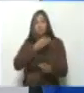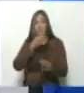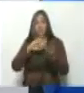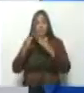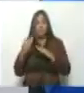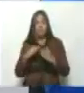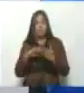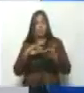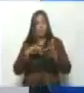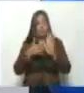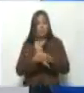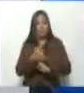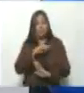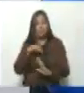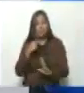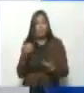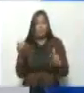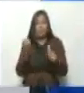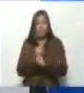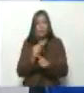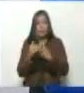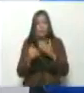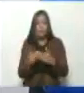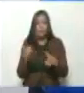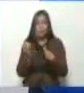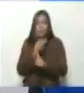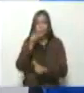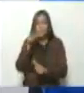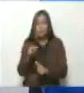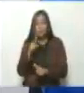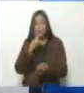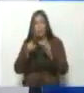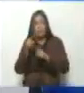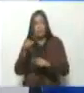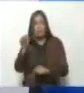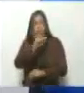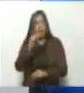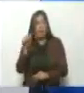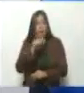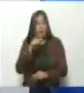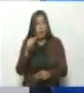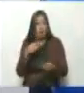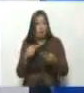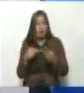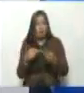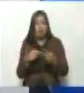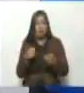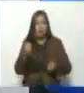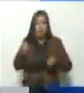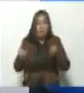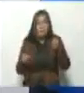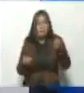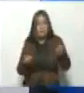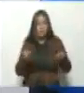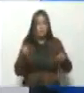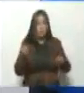comunitaria. Nosotros hemos agarrado en flagrancia varios vehículos tipo camioneta, tipo camiones,